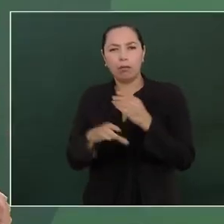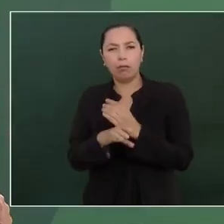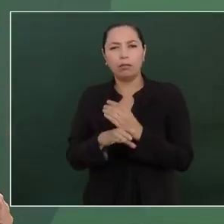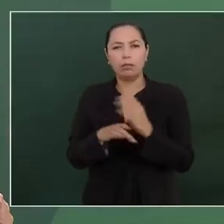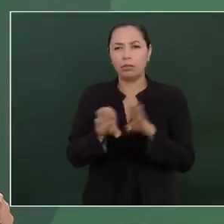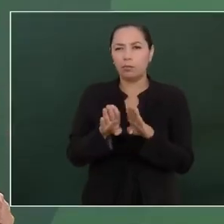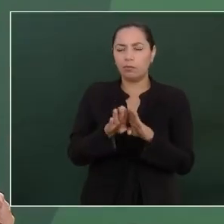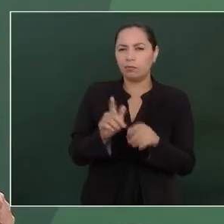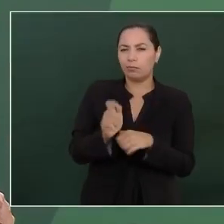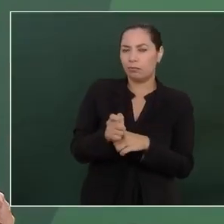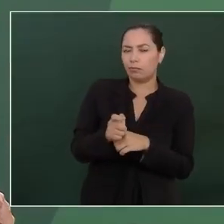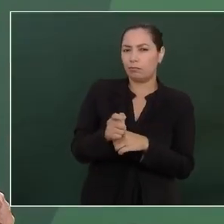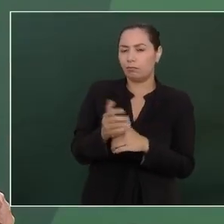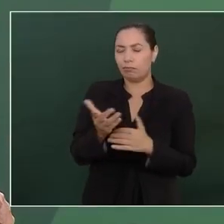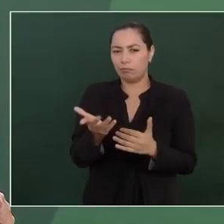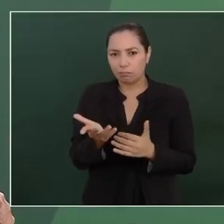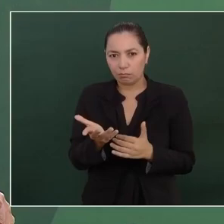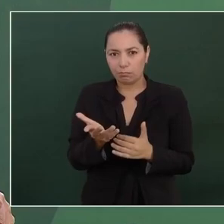bar,